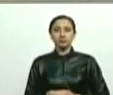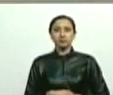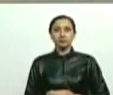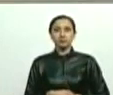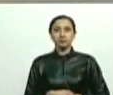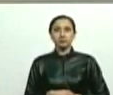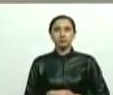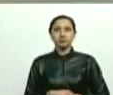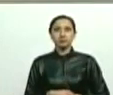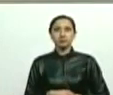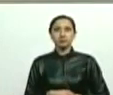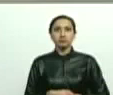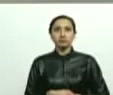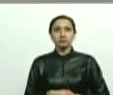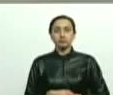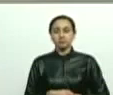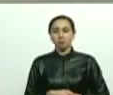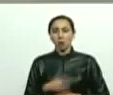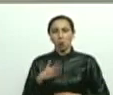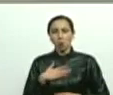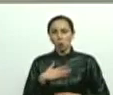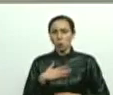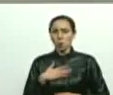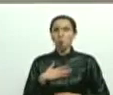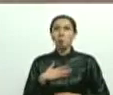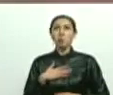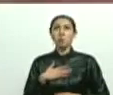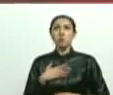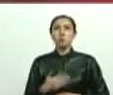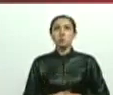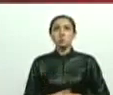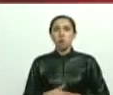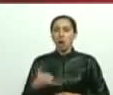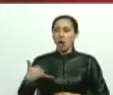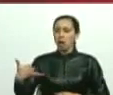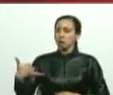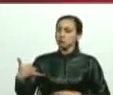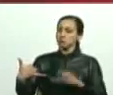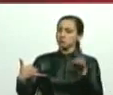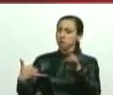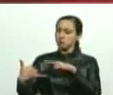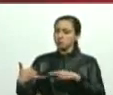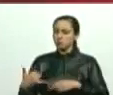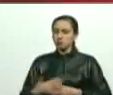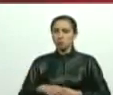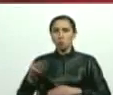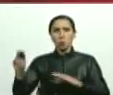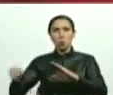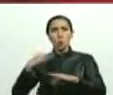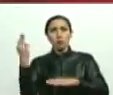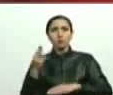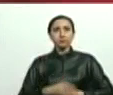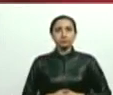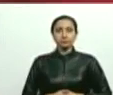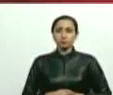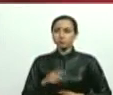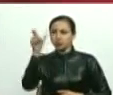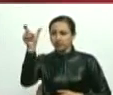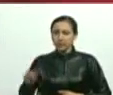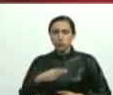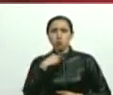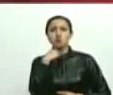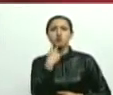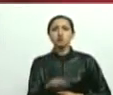Esto que yo leí ahorita es de un vocero anónimo al Departamento de Estado. Ellos se la pasan en eso. Sale un